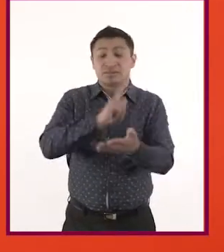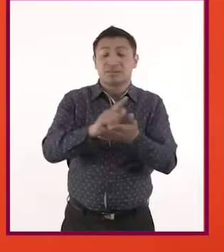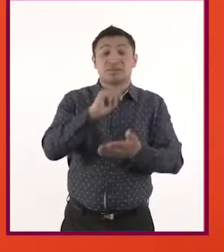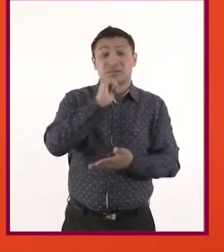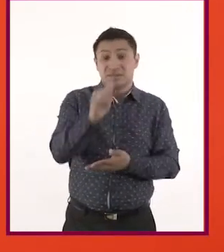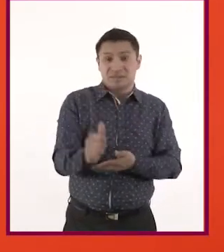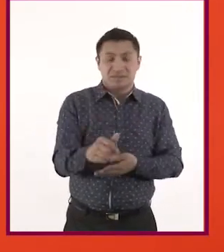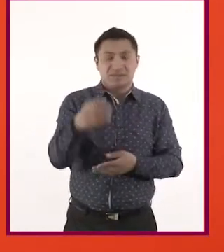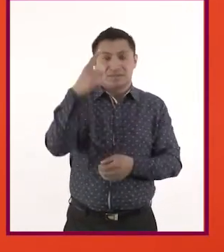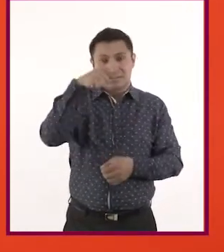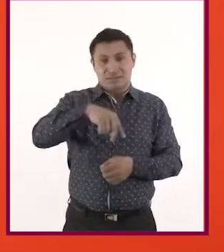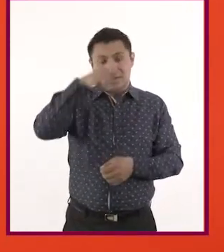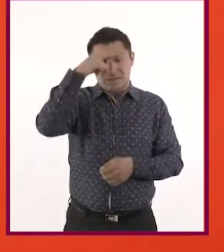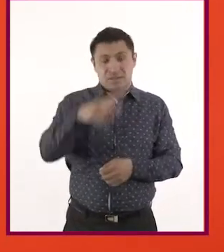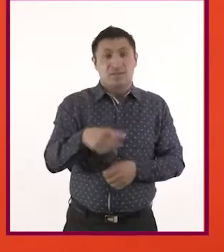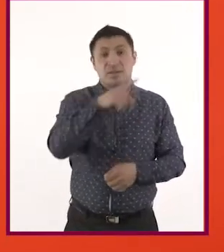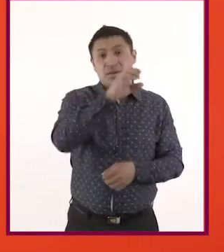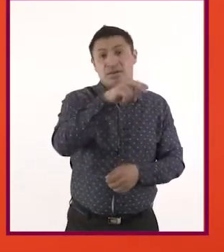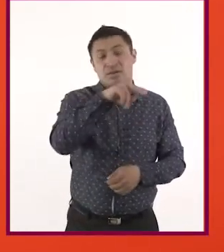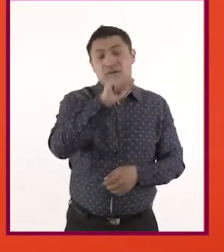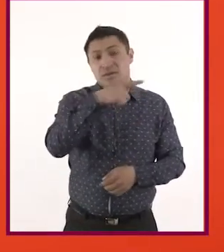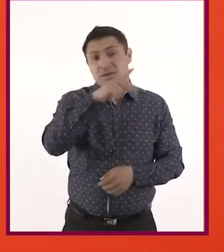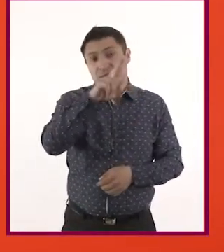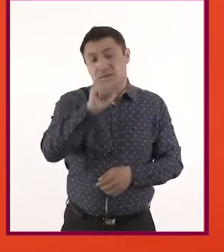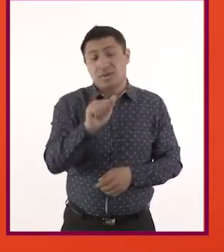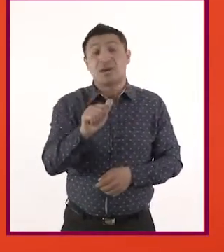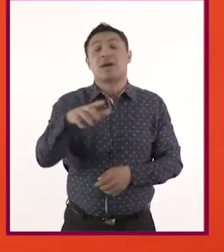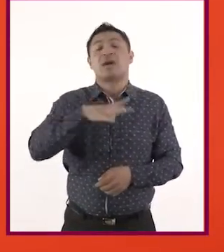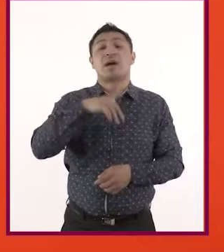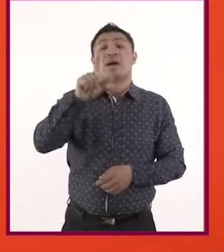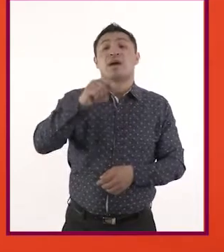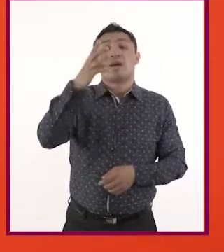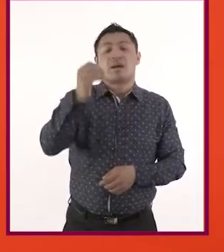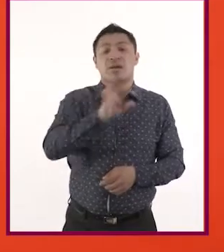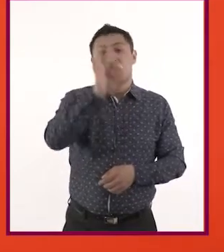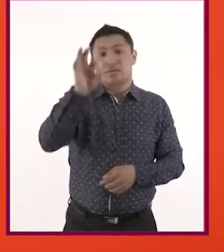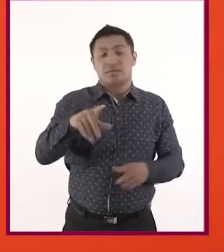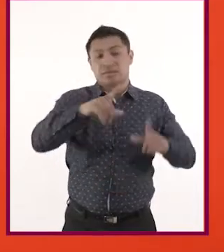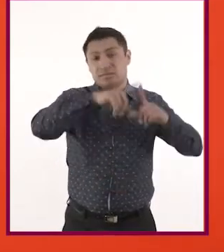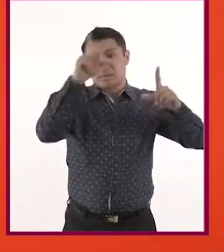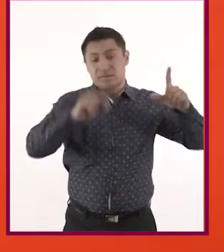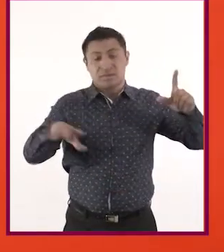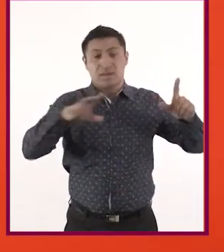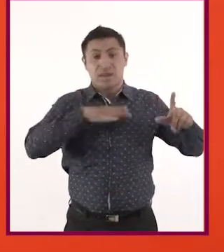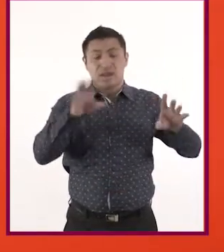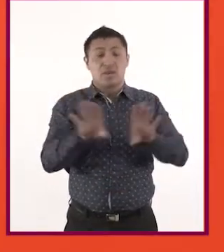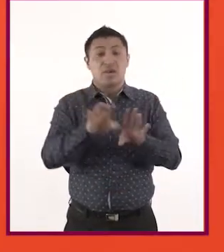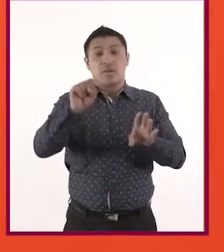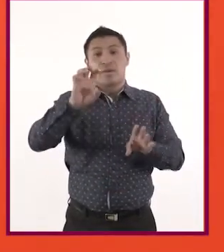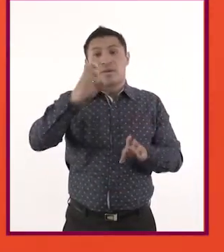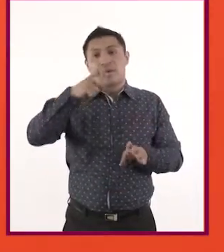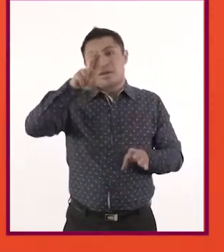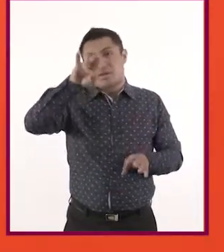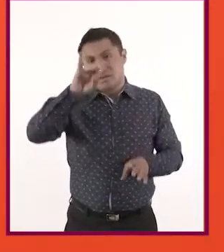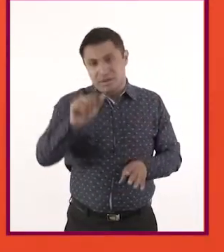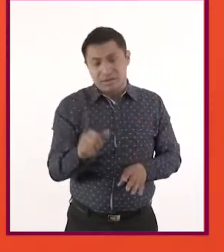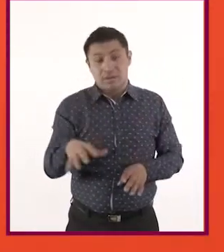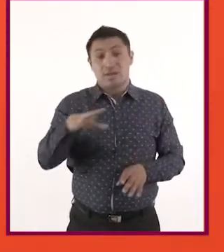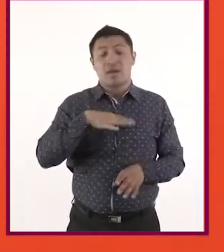En México, según datos de la Conagua, el 79% del territorio nacional tiene algún grado de sequía. De